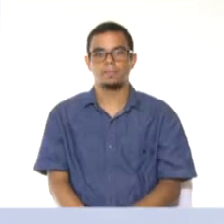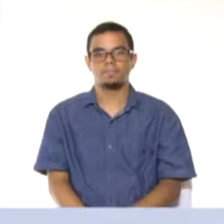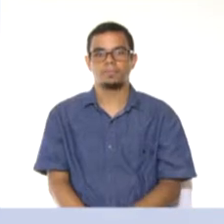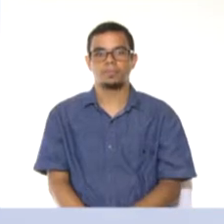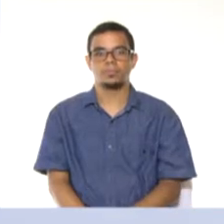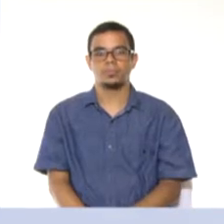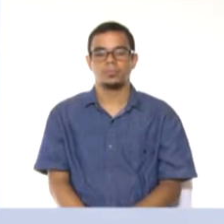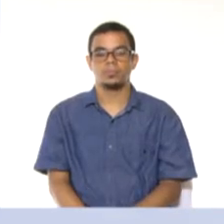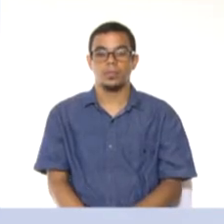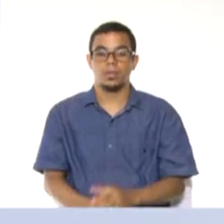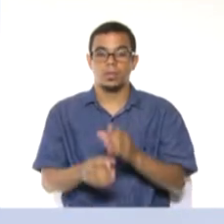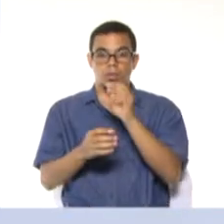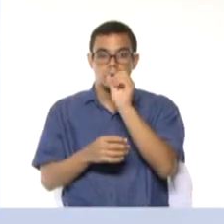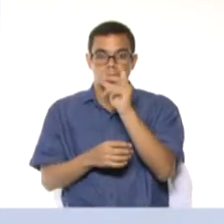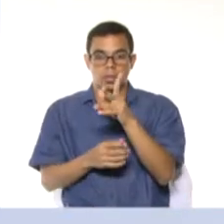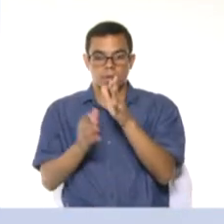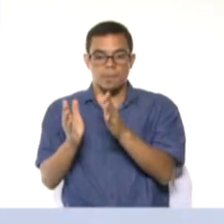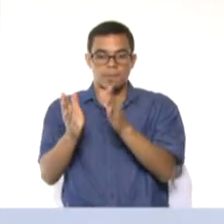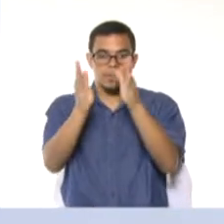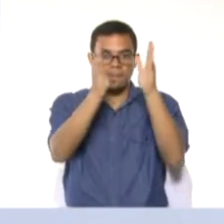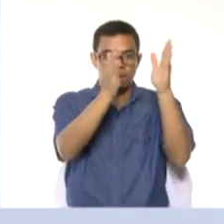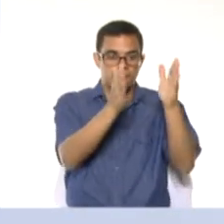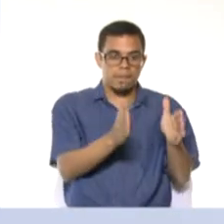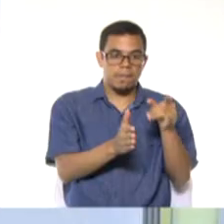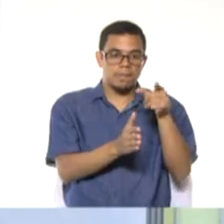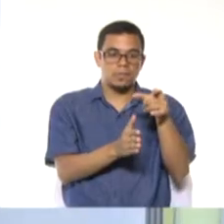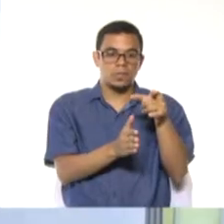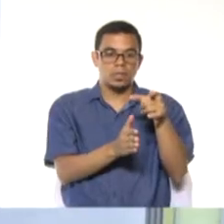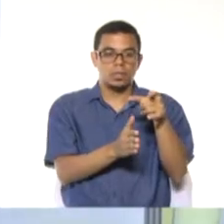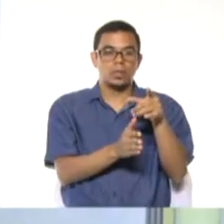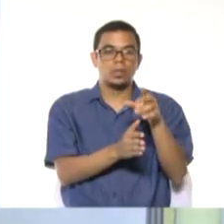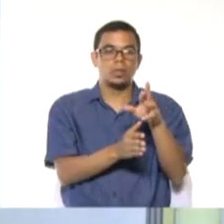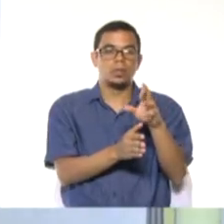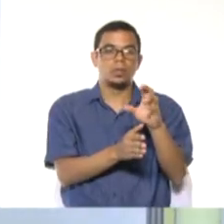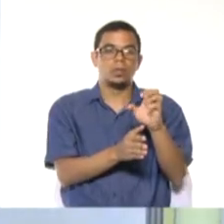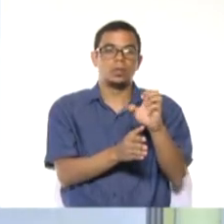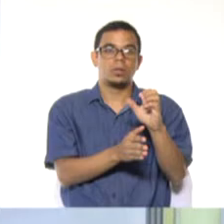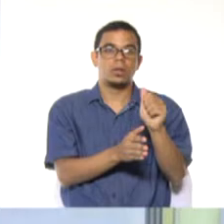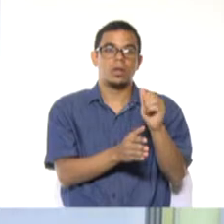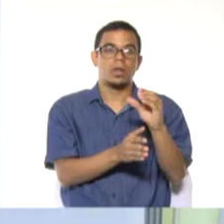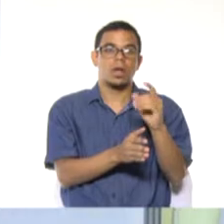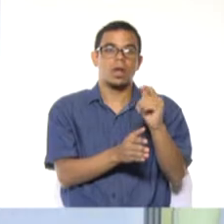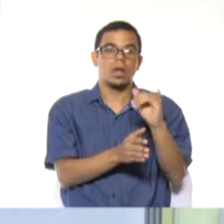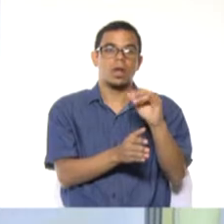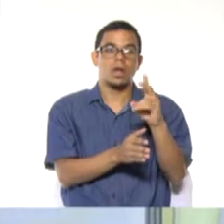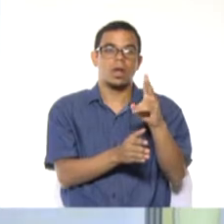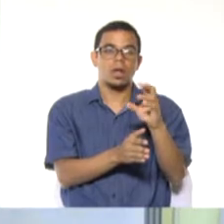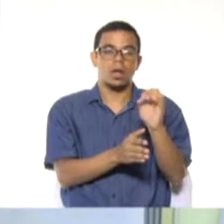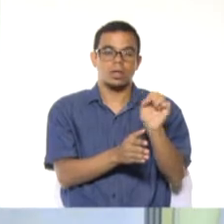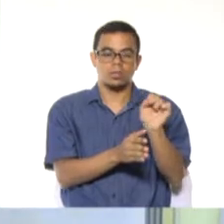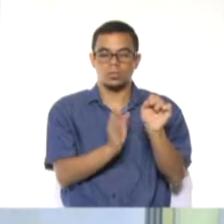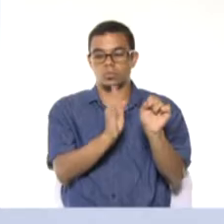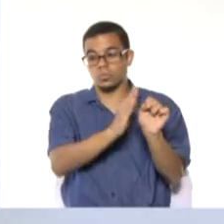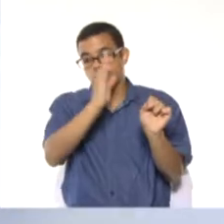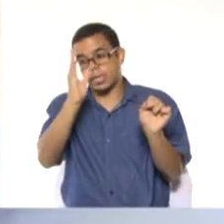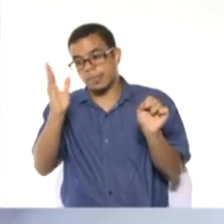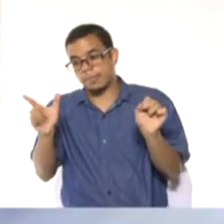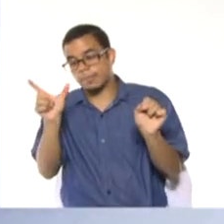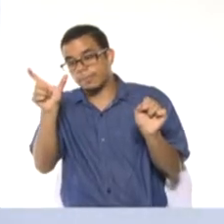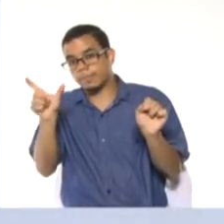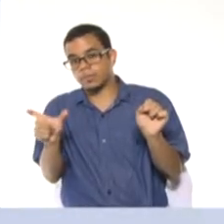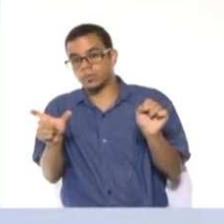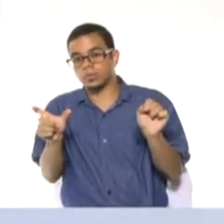estar los reactivos y luego de la flecha voy a tener